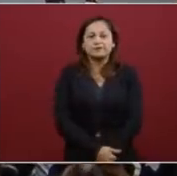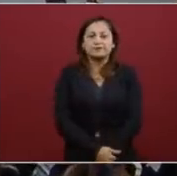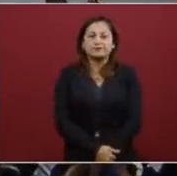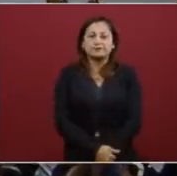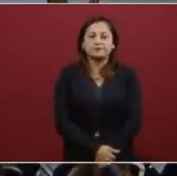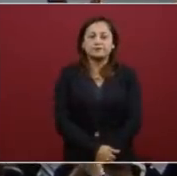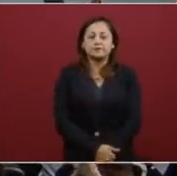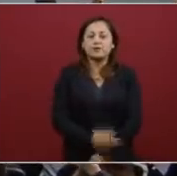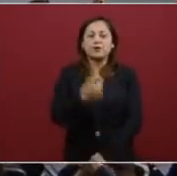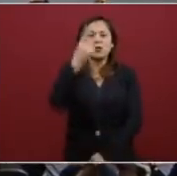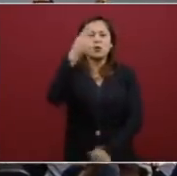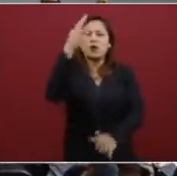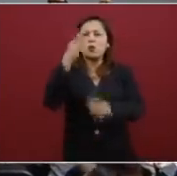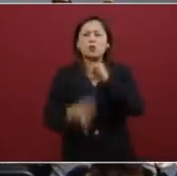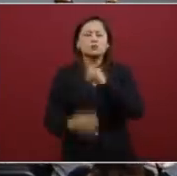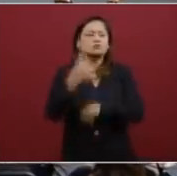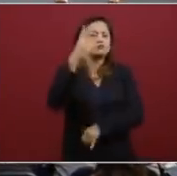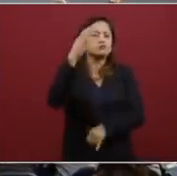Una más.